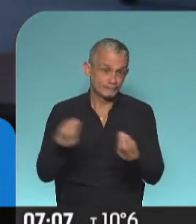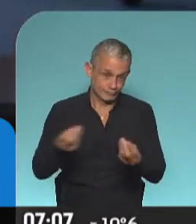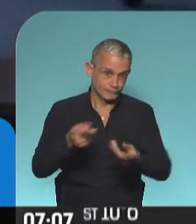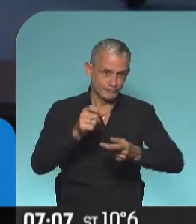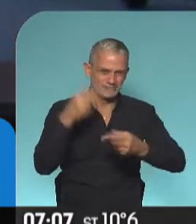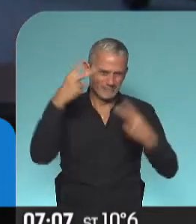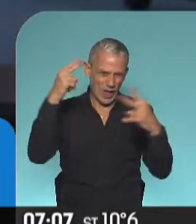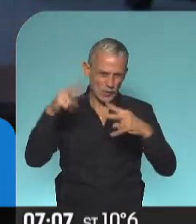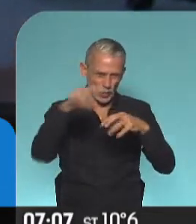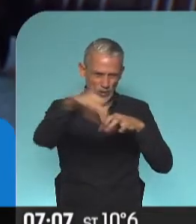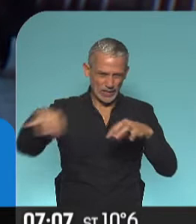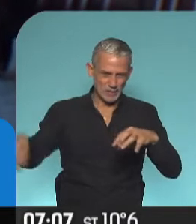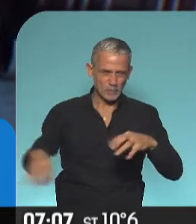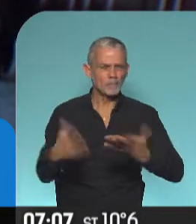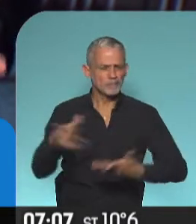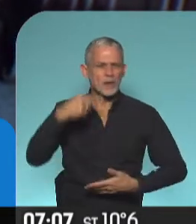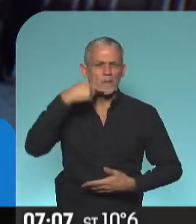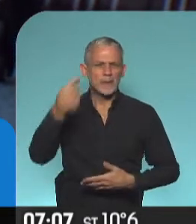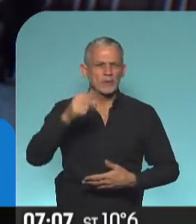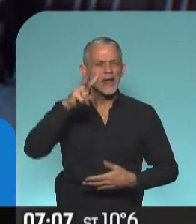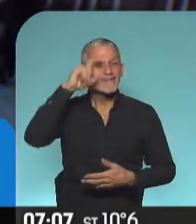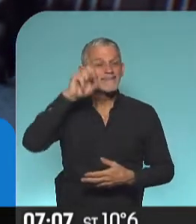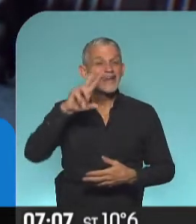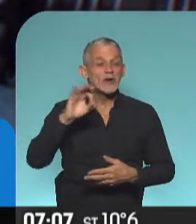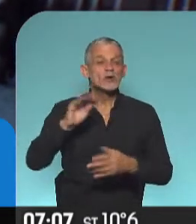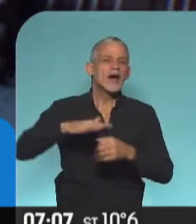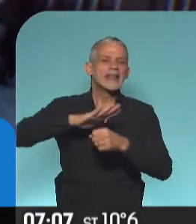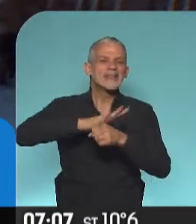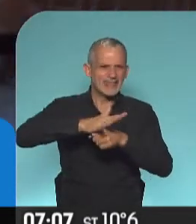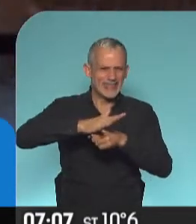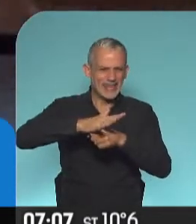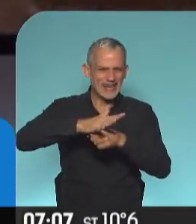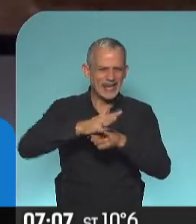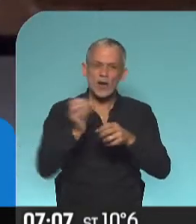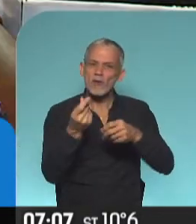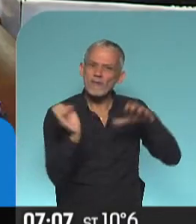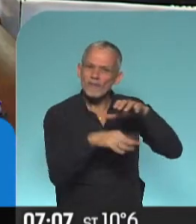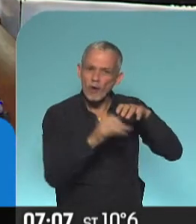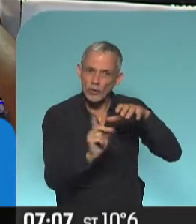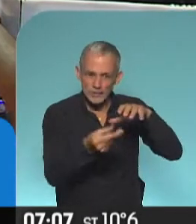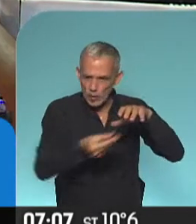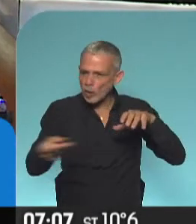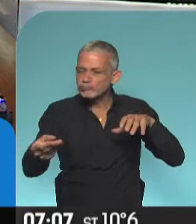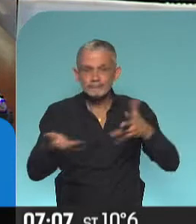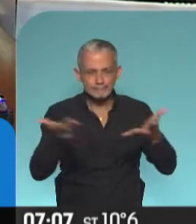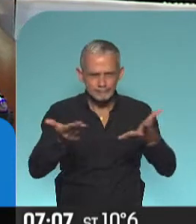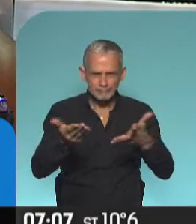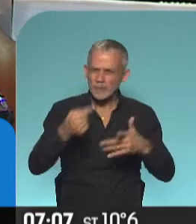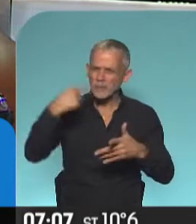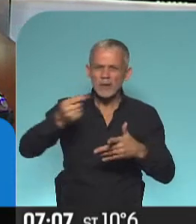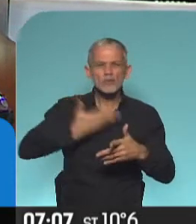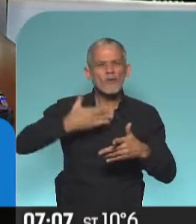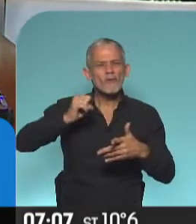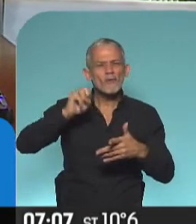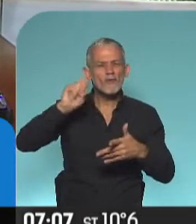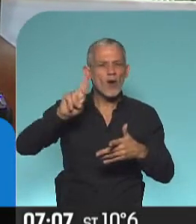destinos turísticos. Te voy a preguntar ahora, Vero, respecto a Tandil, ¿qué pasa con ese fondo? Pero sumamos a Flor en función de lo que